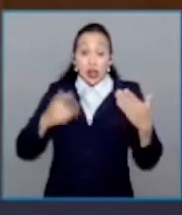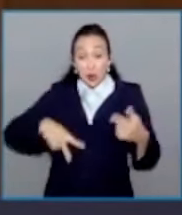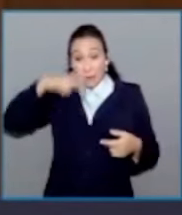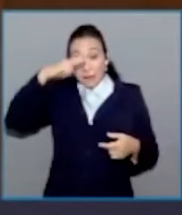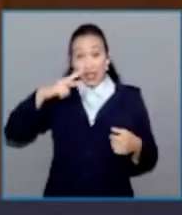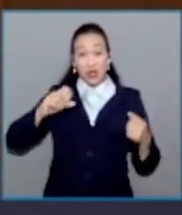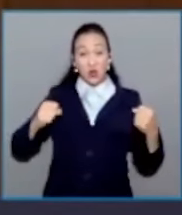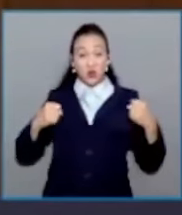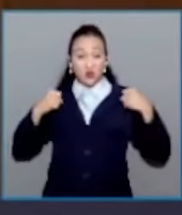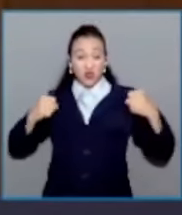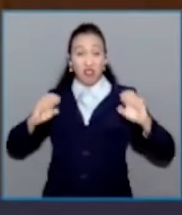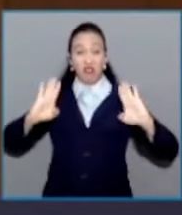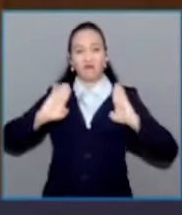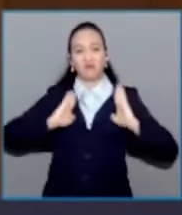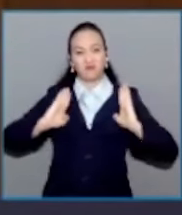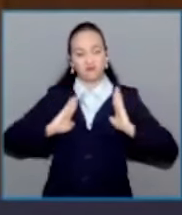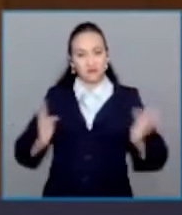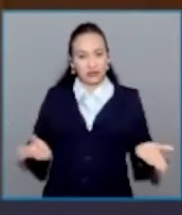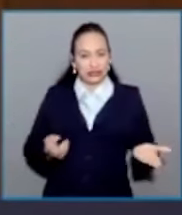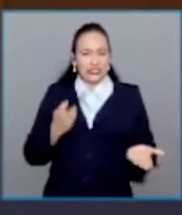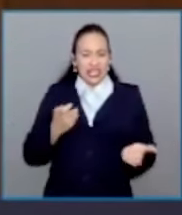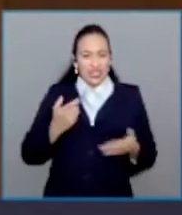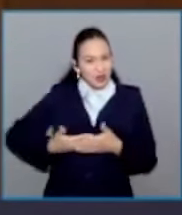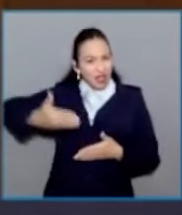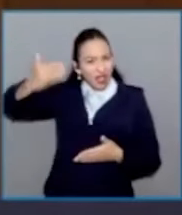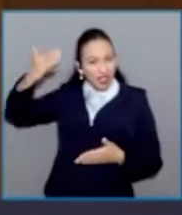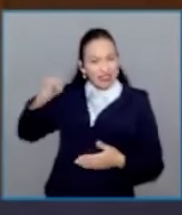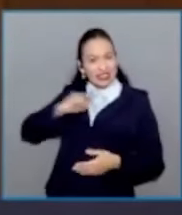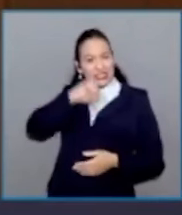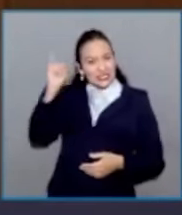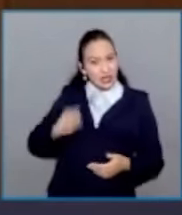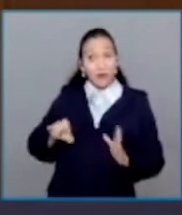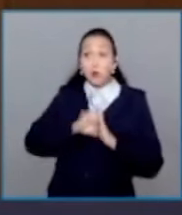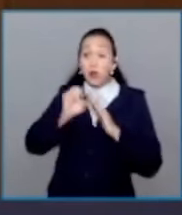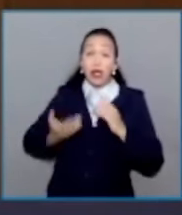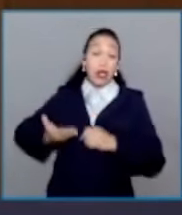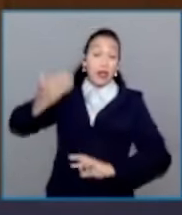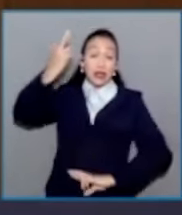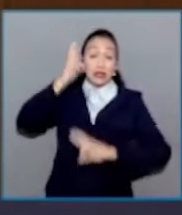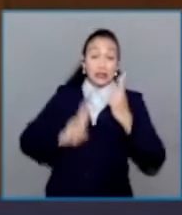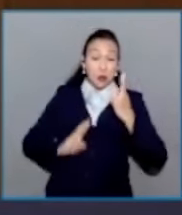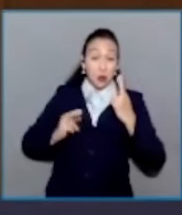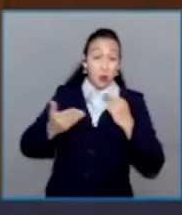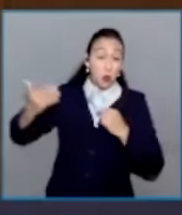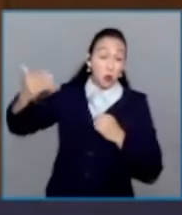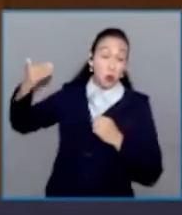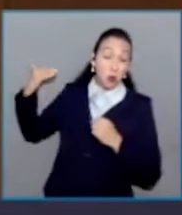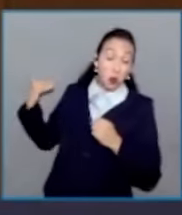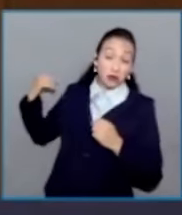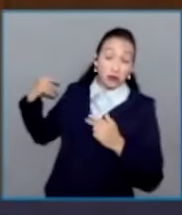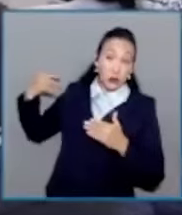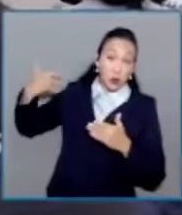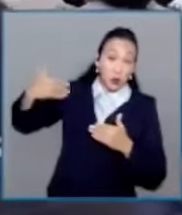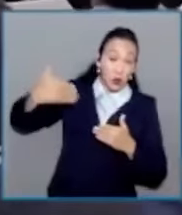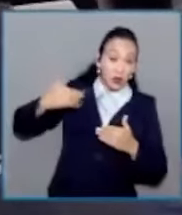político situación que no había ocurrido desde la Revolución Mexicana y que durante más de och décadas se había tratado de